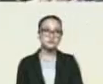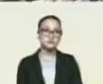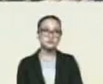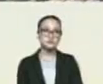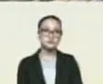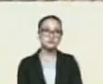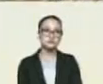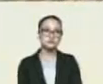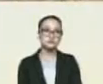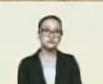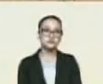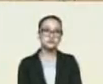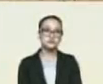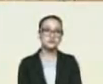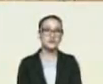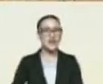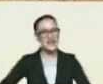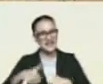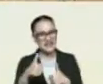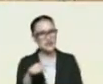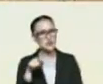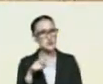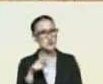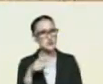Un reto grande que